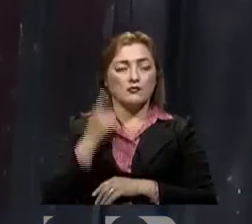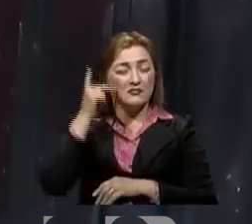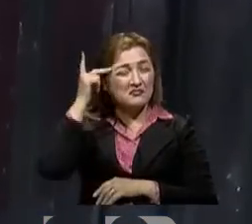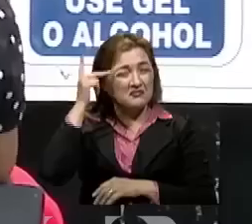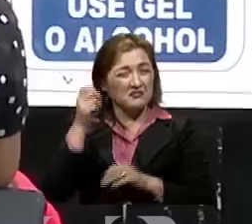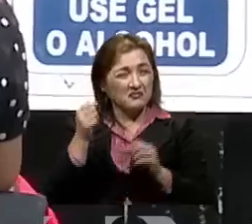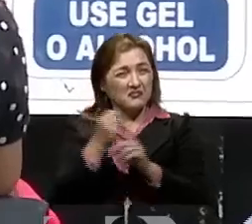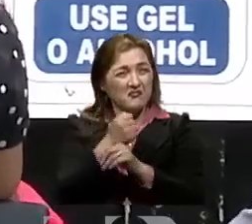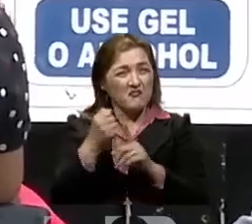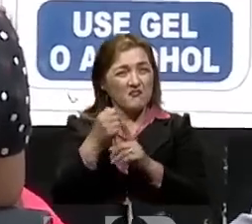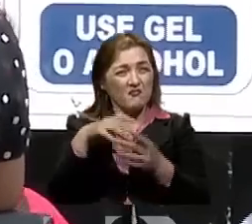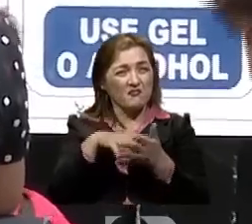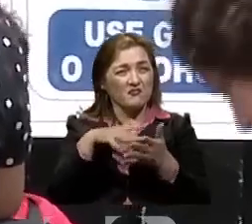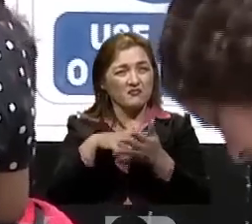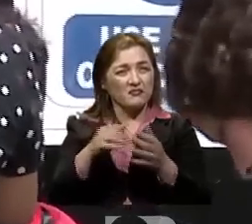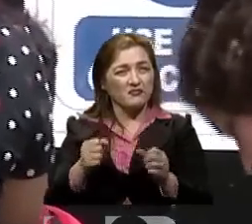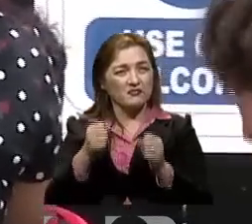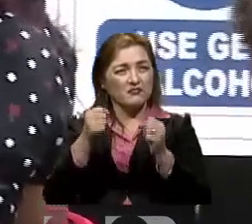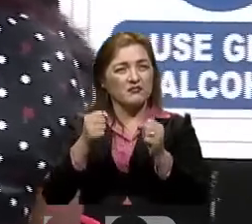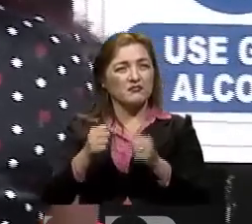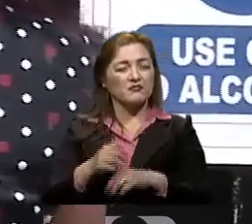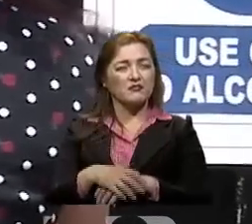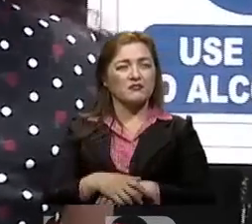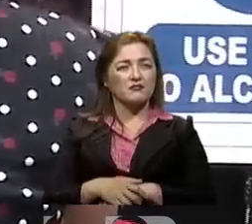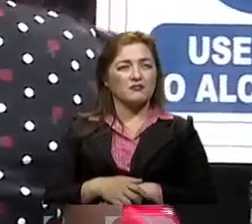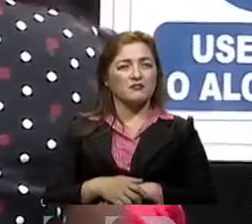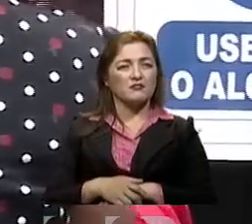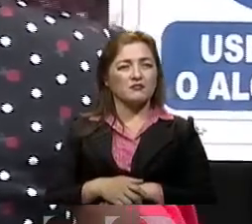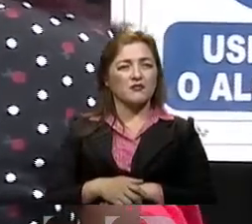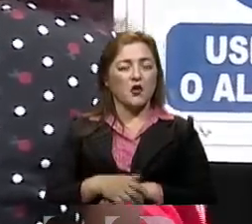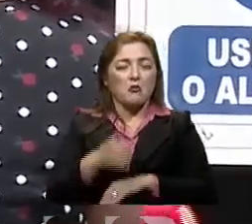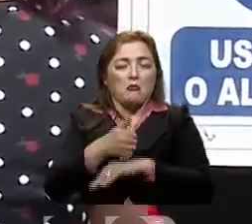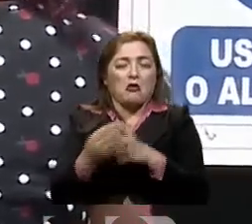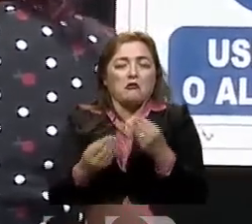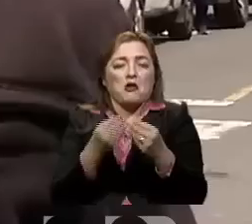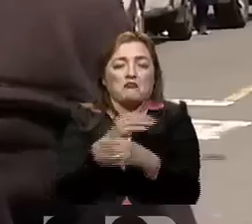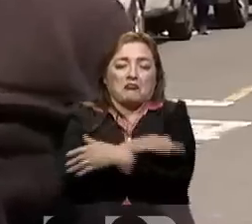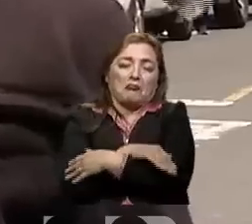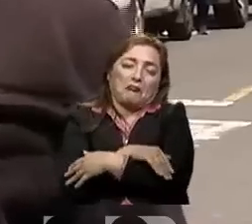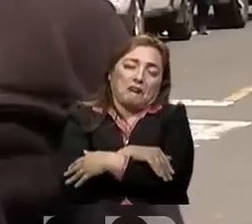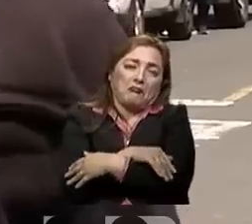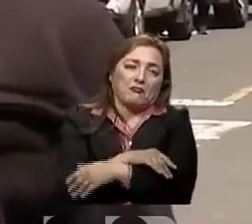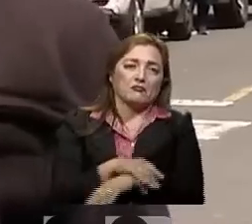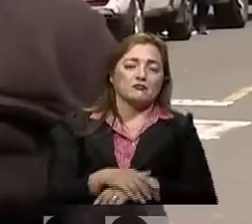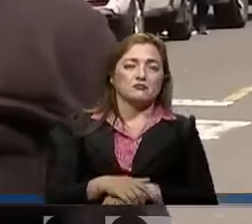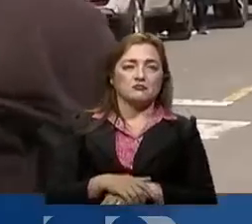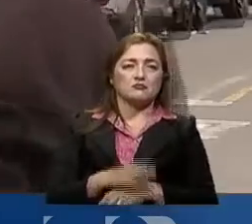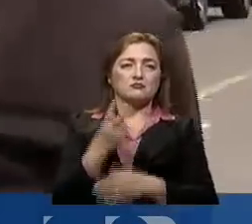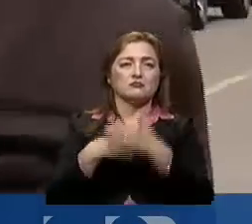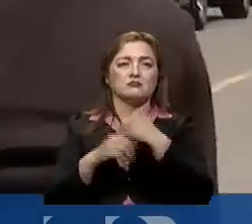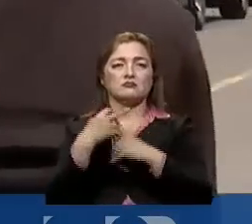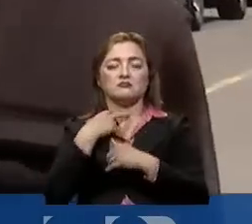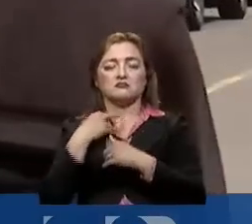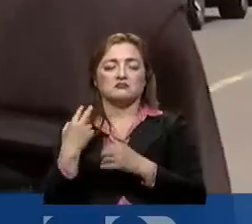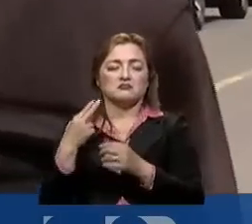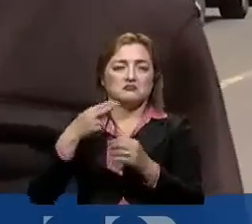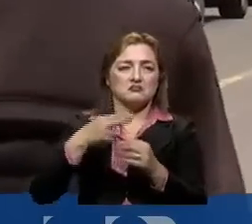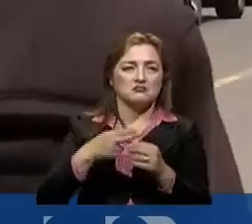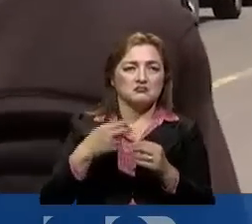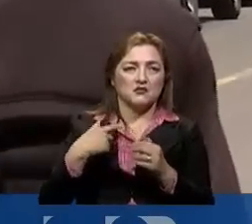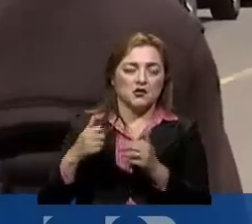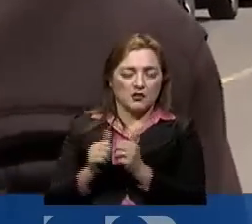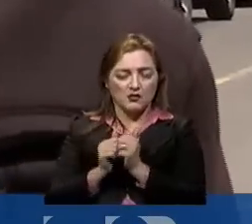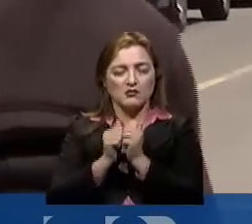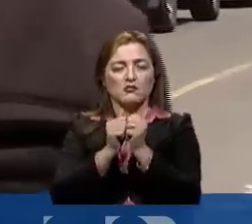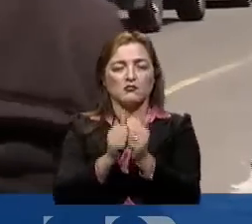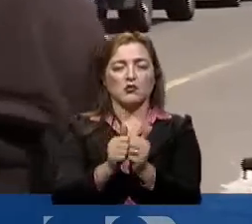de violencia entre estudiantes escalen porque no ven acciones por parte de las autoridades. Mi hija está con temor de venir acá, por eso me toca venir con mi